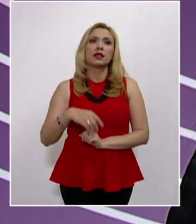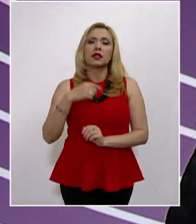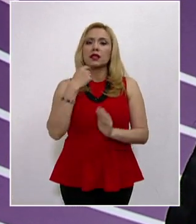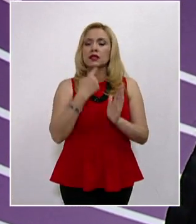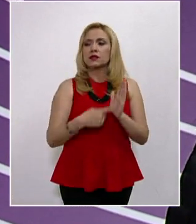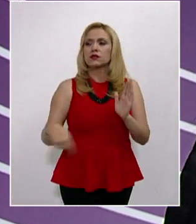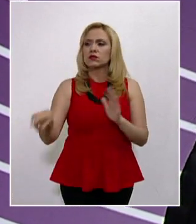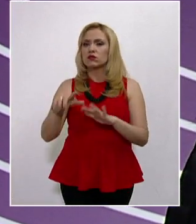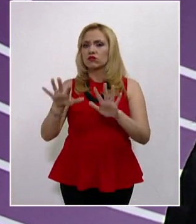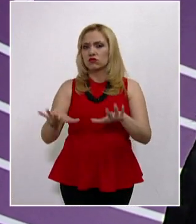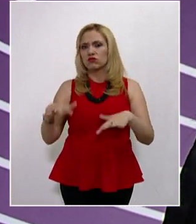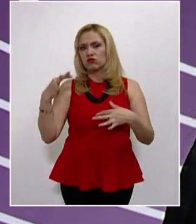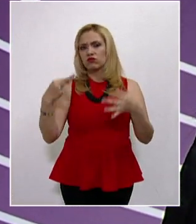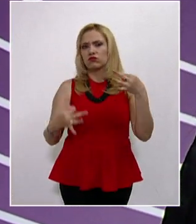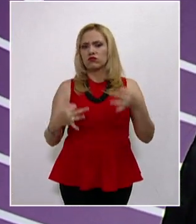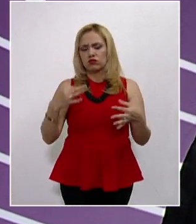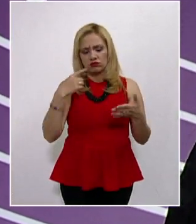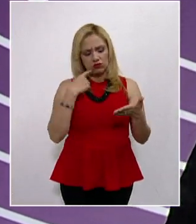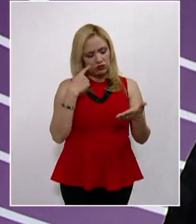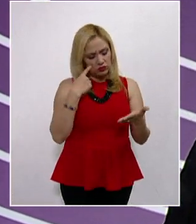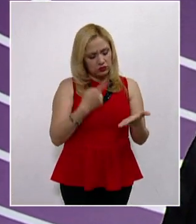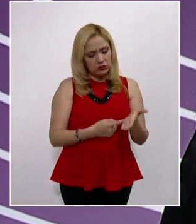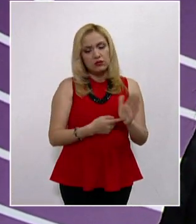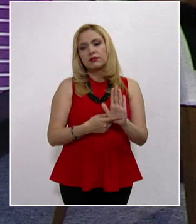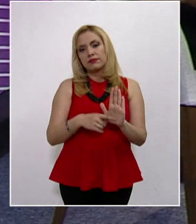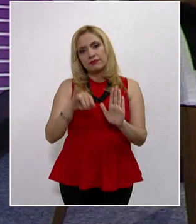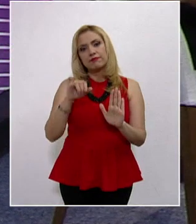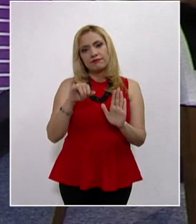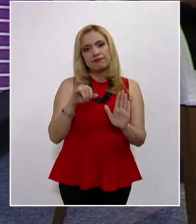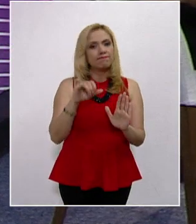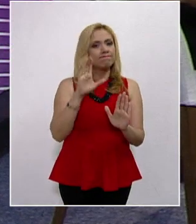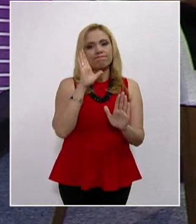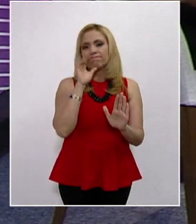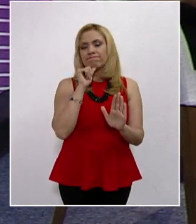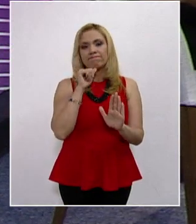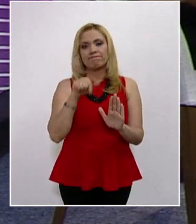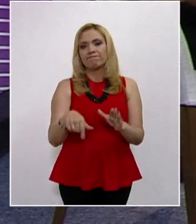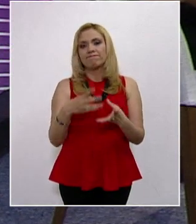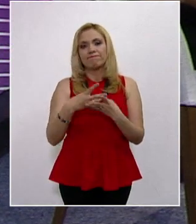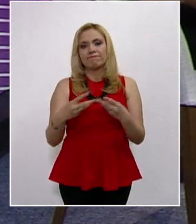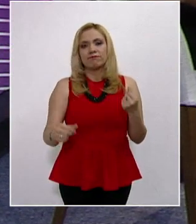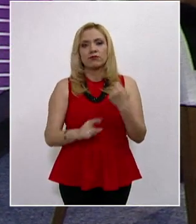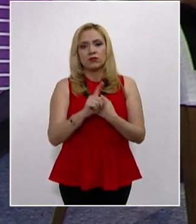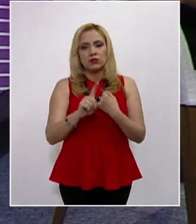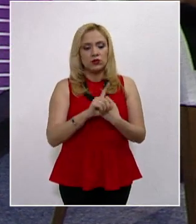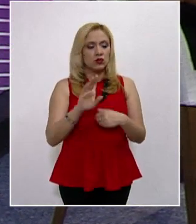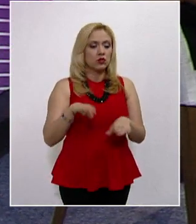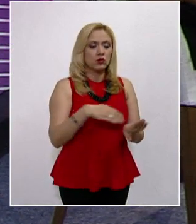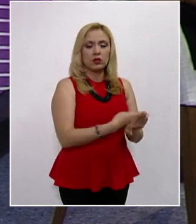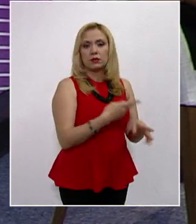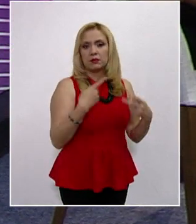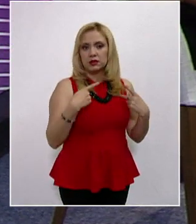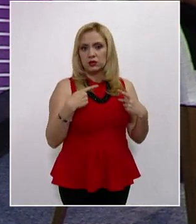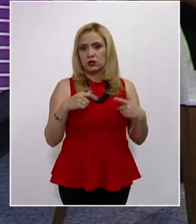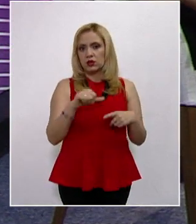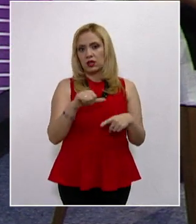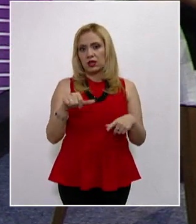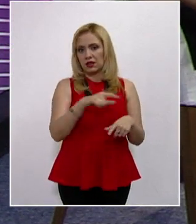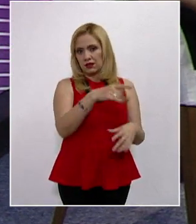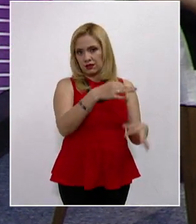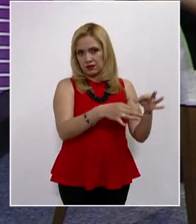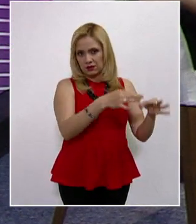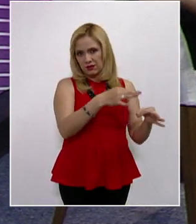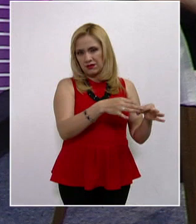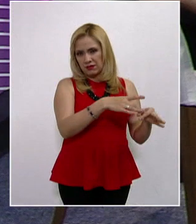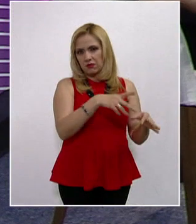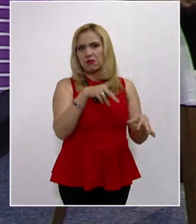el Pleno hace un pronunciamiento sobre que sí no pueden resolverse delitos contra civiles en el fuero civil, pero